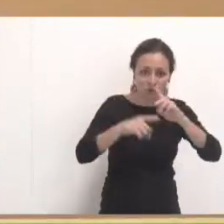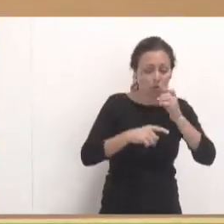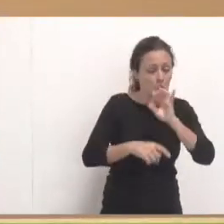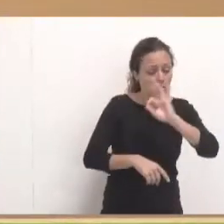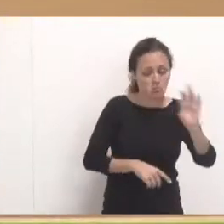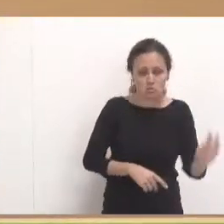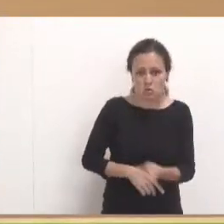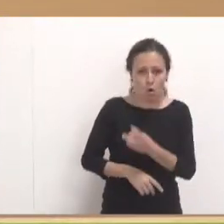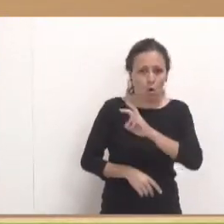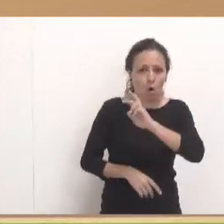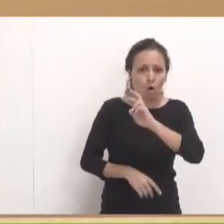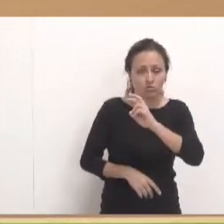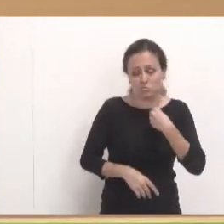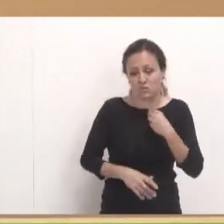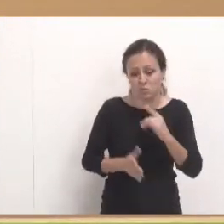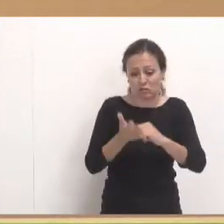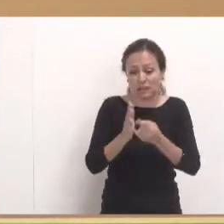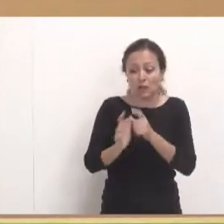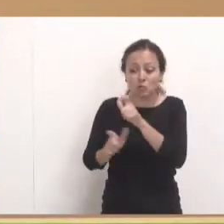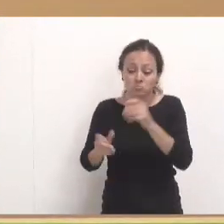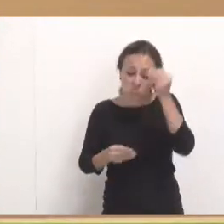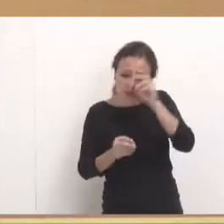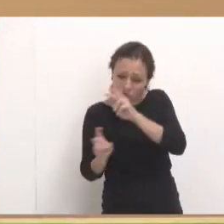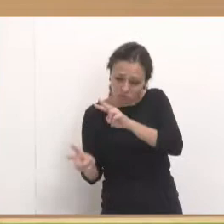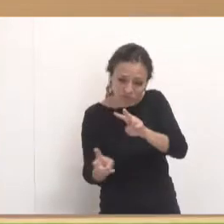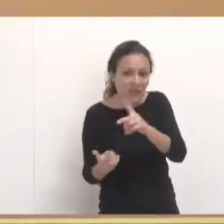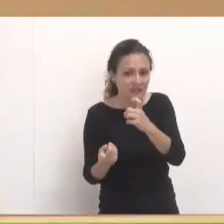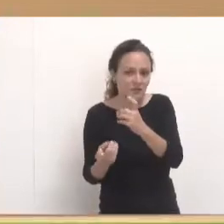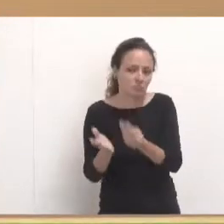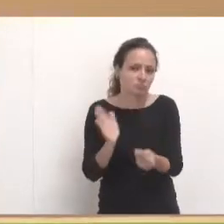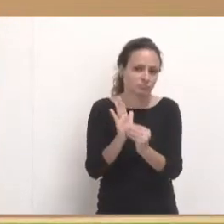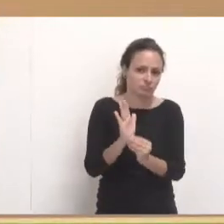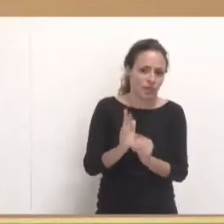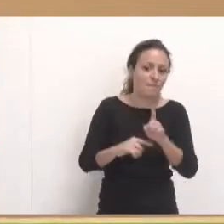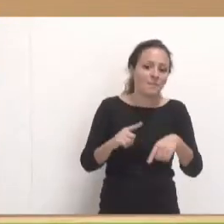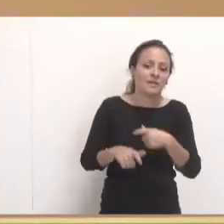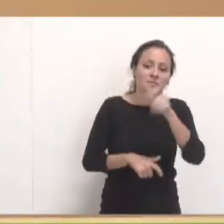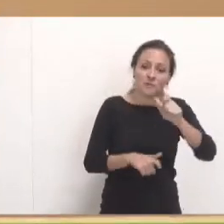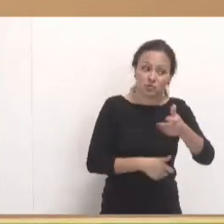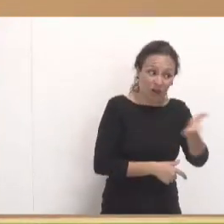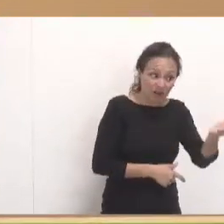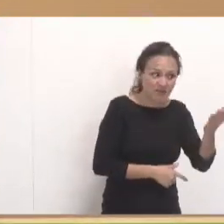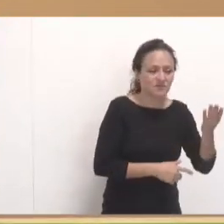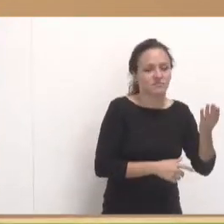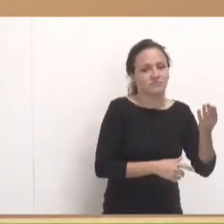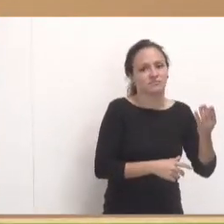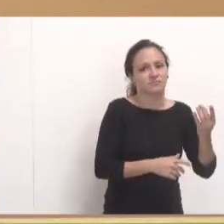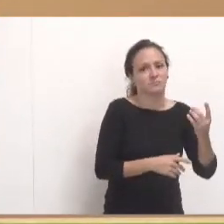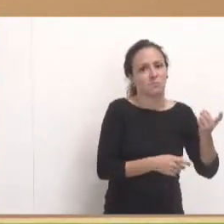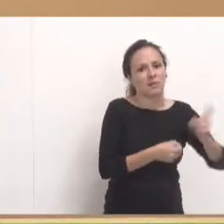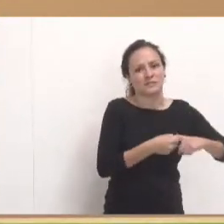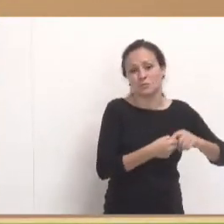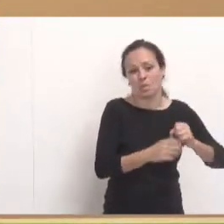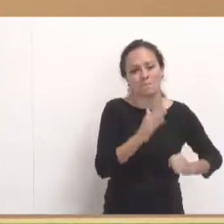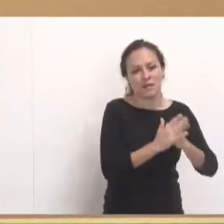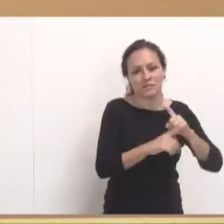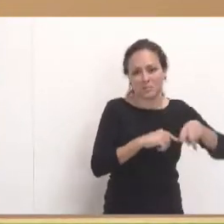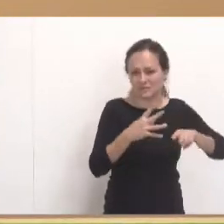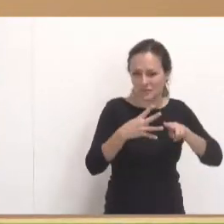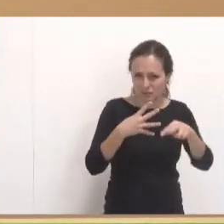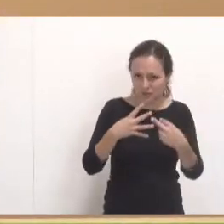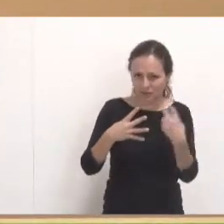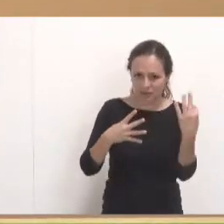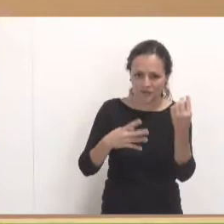otros que se establezcan desde el criterio técnico y con la máxima participación ciudadana y transparencia.